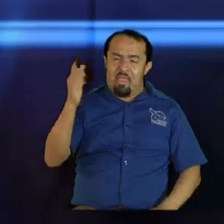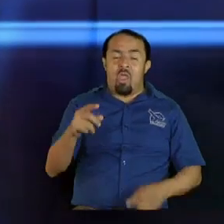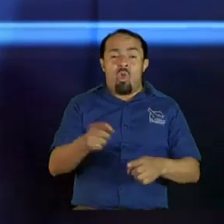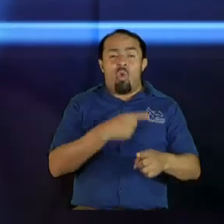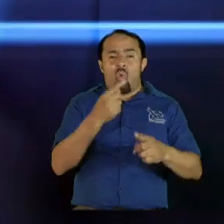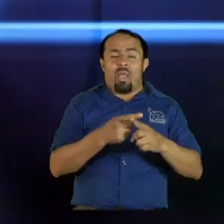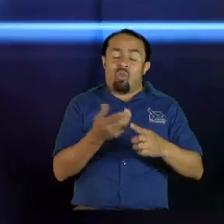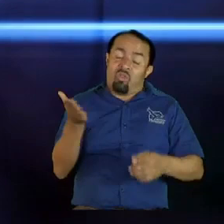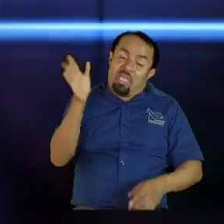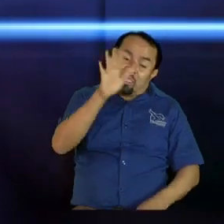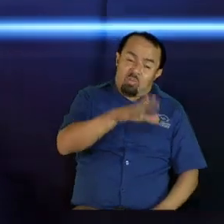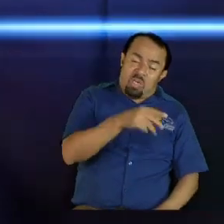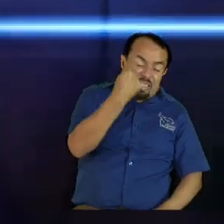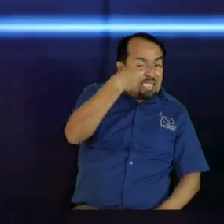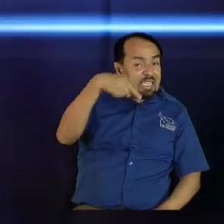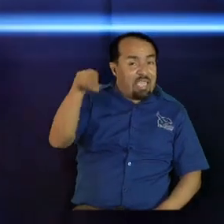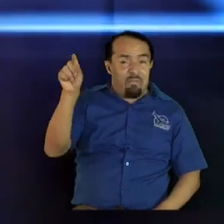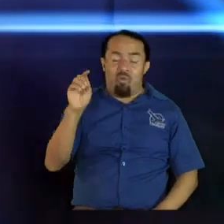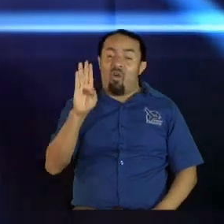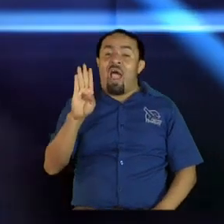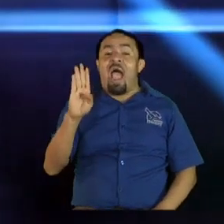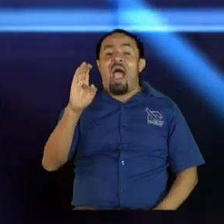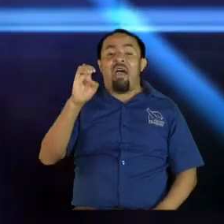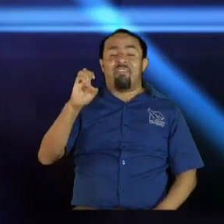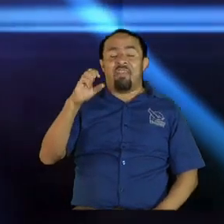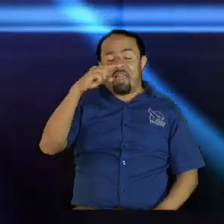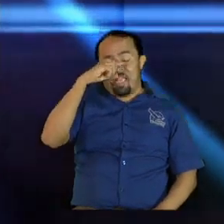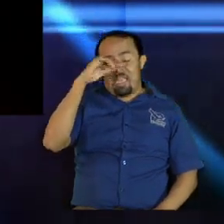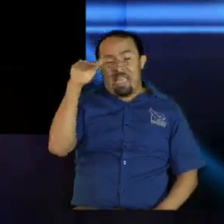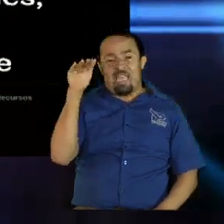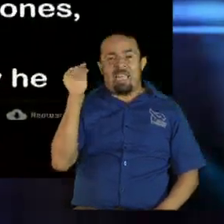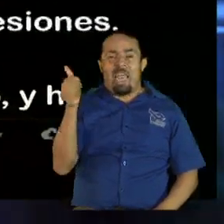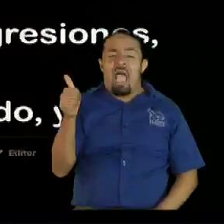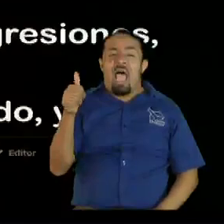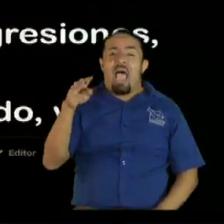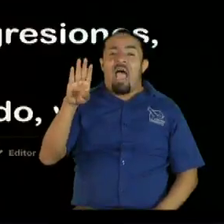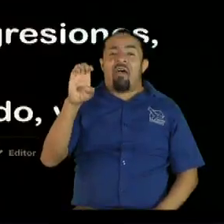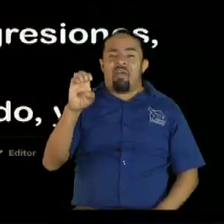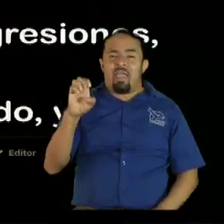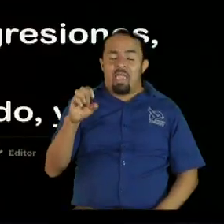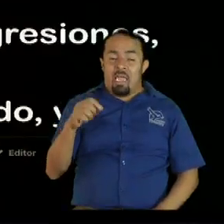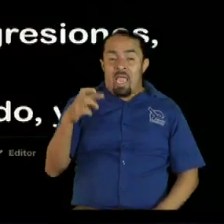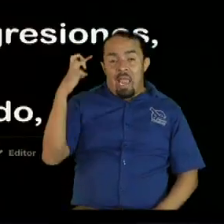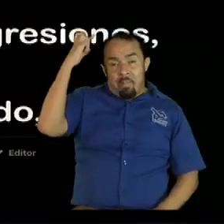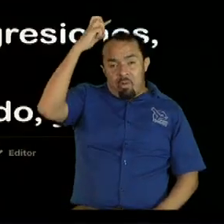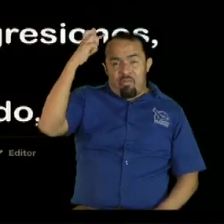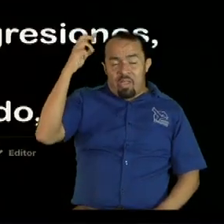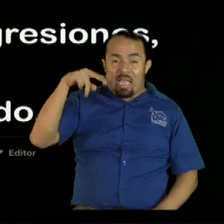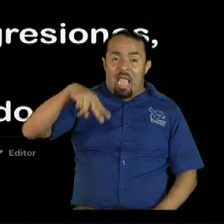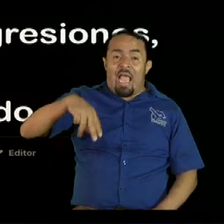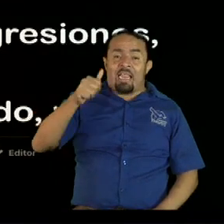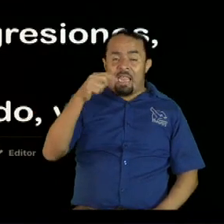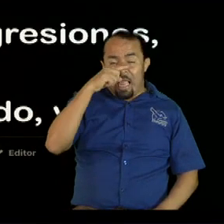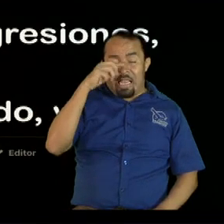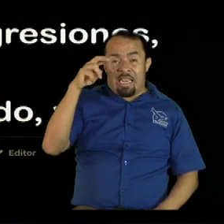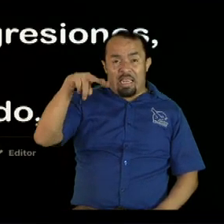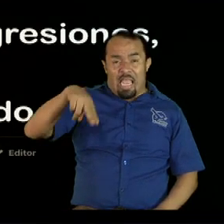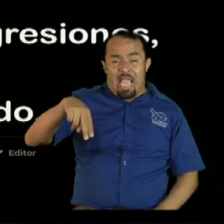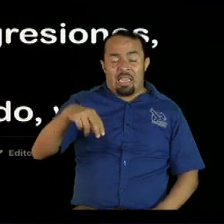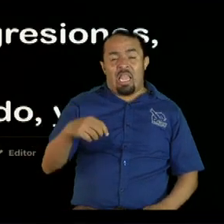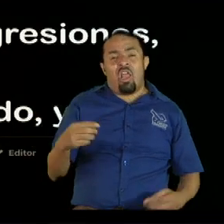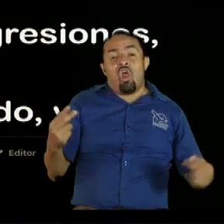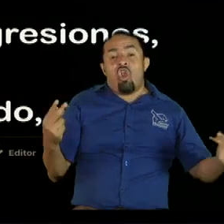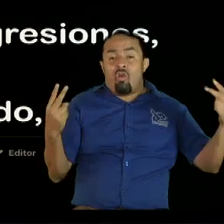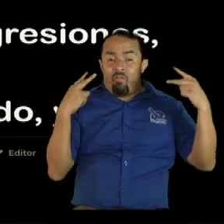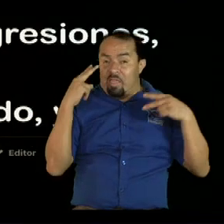cuando después que se llegó a Betsabé, el profeta Natán lo visitó. Entonces ubica en una línea de tiempo